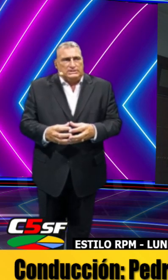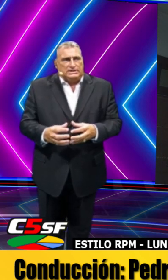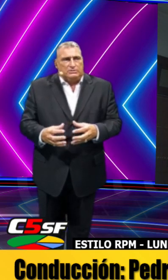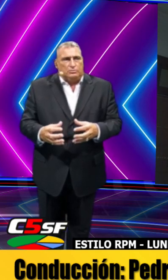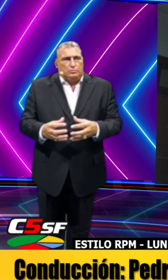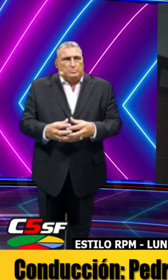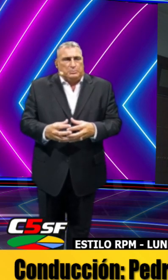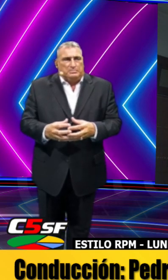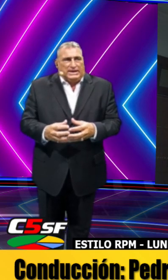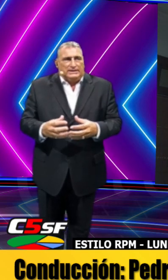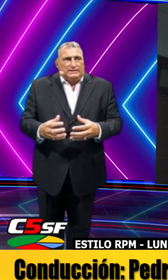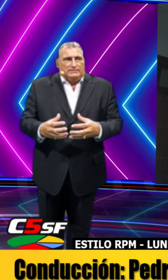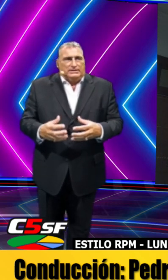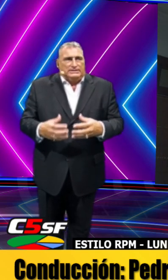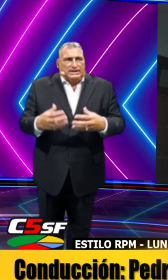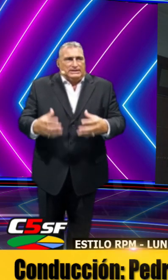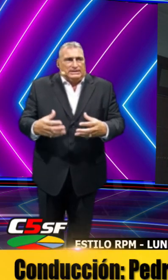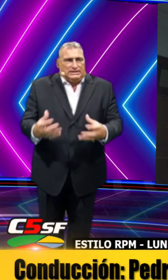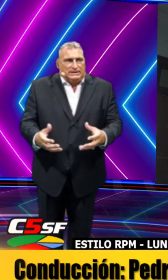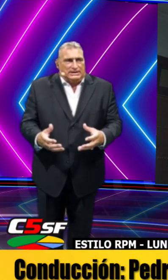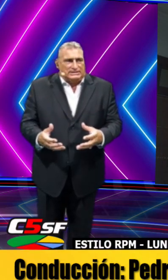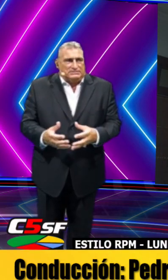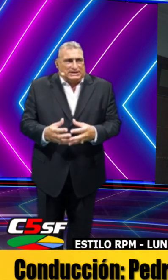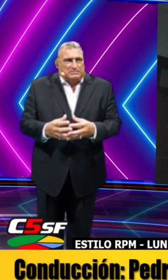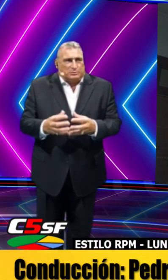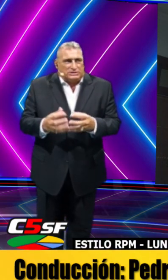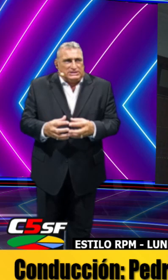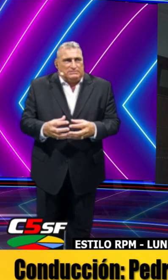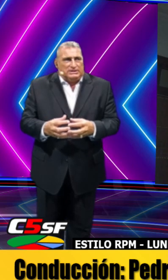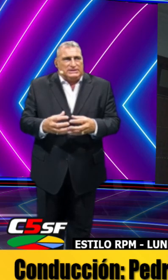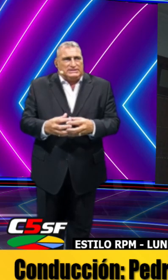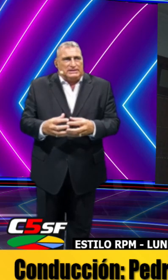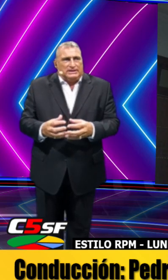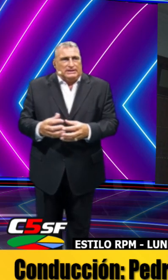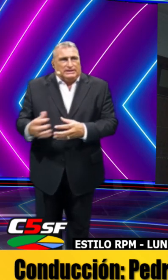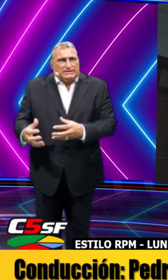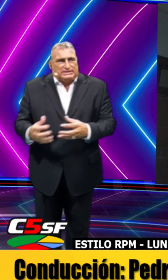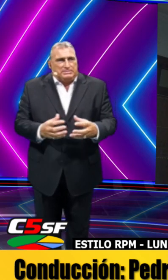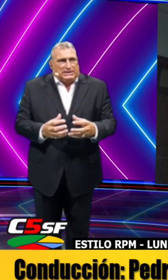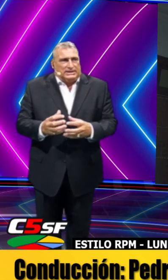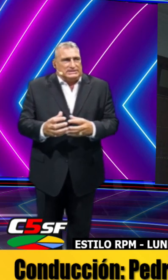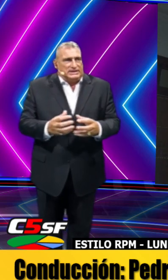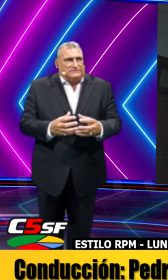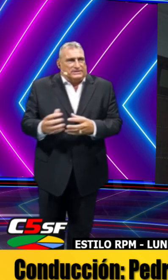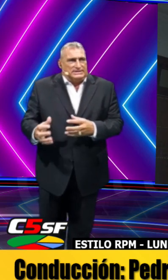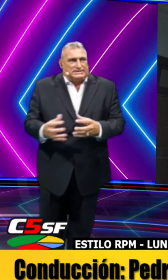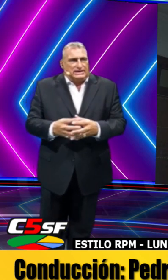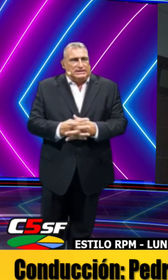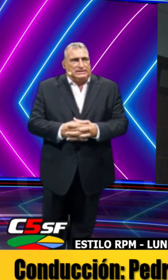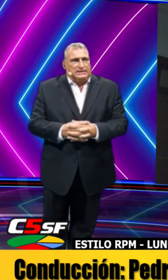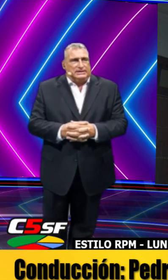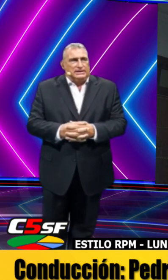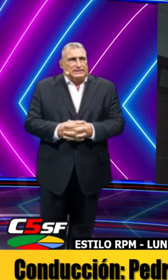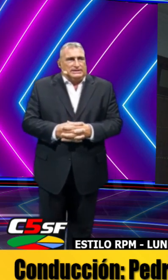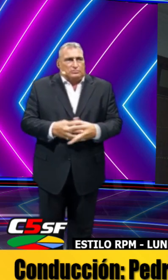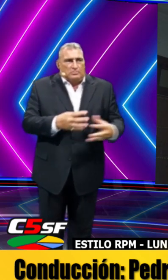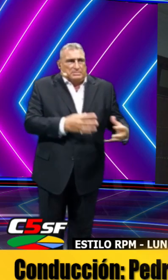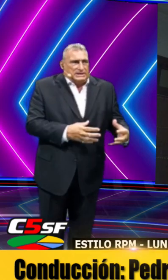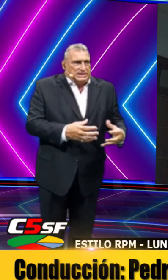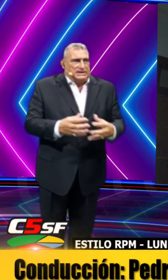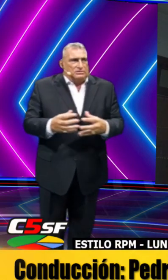el trabajo en grupo para estar en la actividad deportiva y en esa pelea, en esa defensa